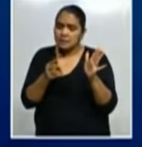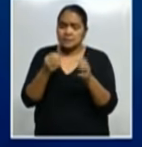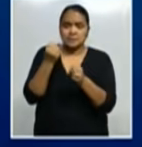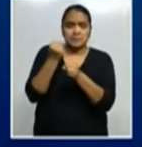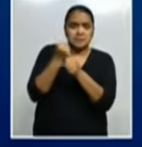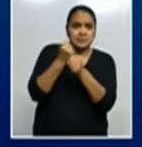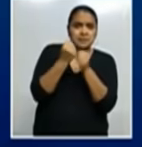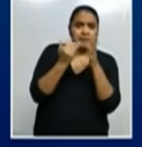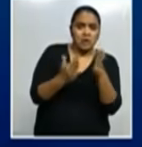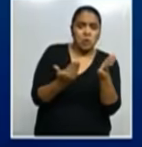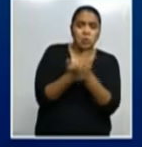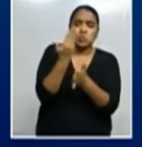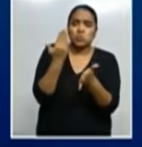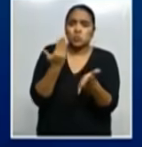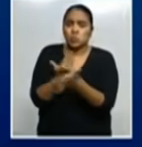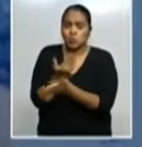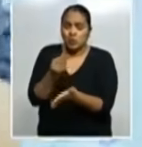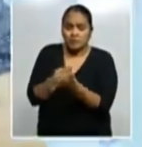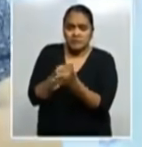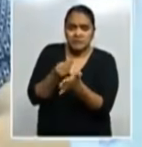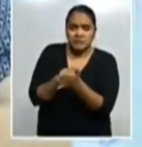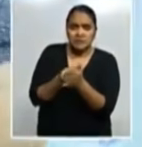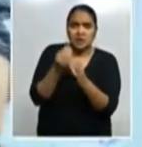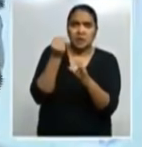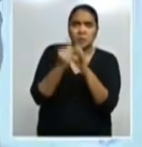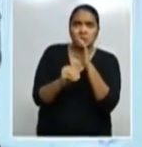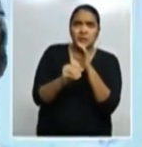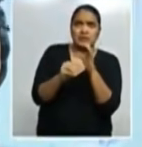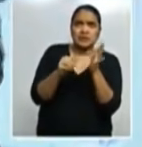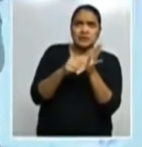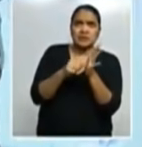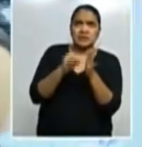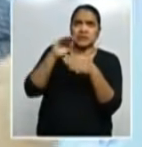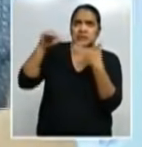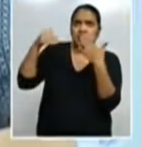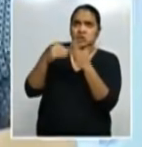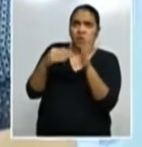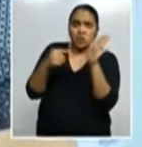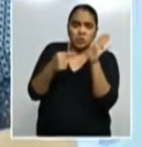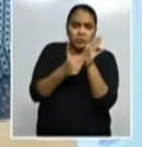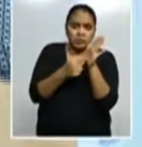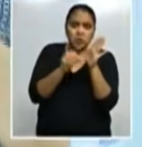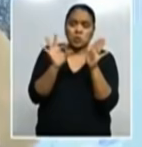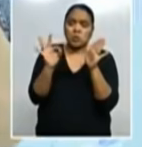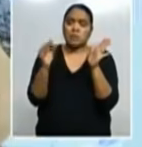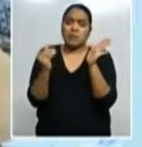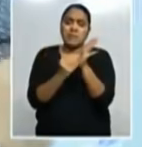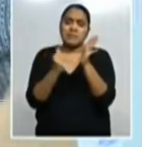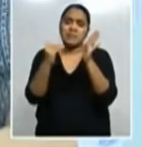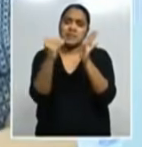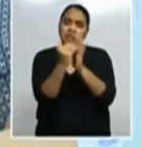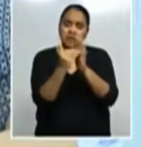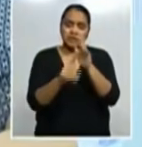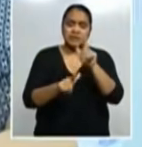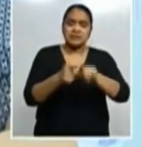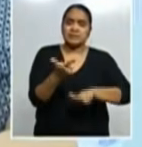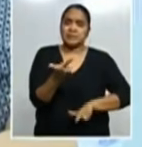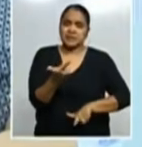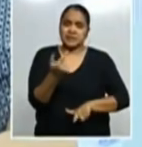hay nueva inversión, si se está generando divisas en el país, y si todos estos 39,000 millones de lempiras los vemos en un